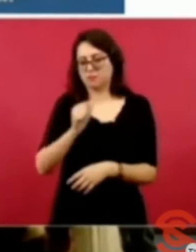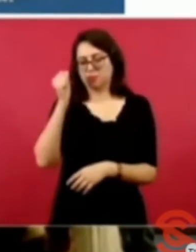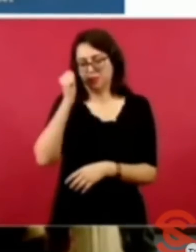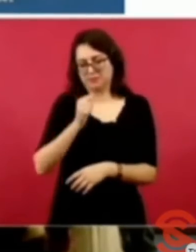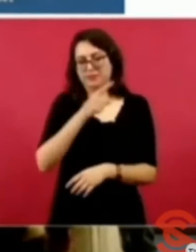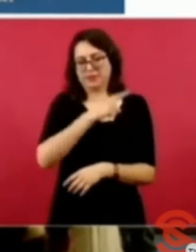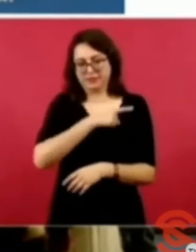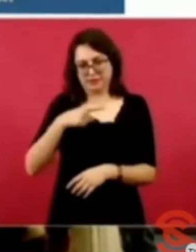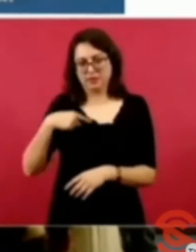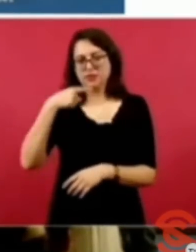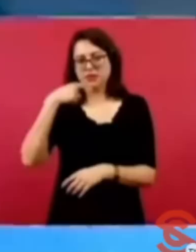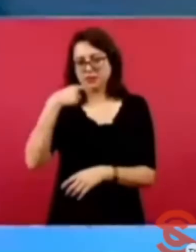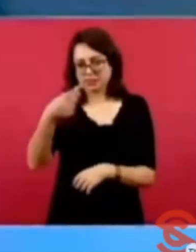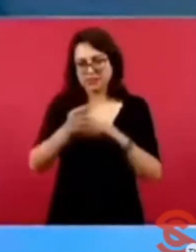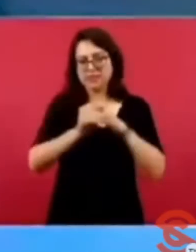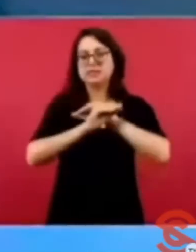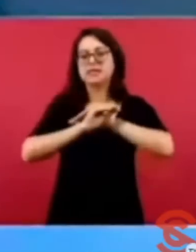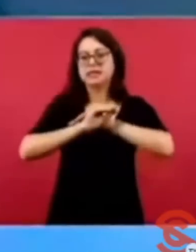Porque ya